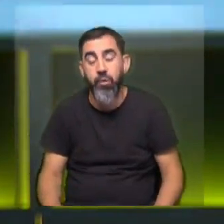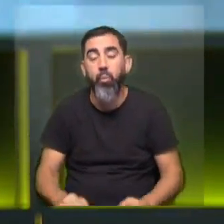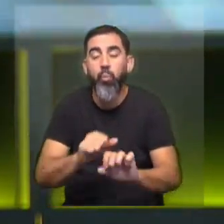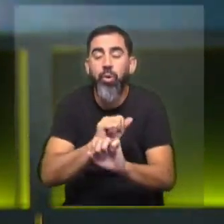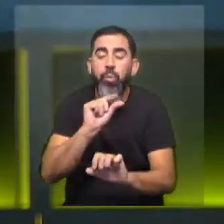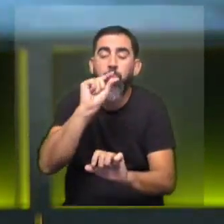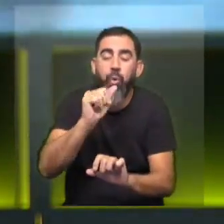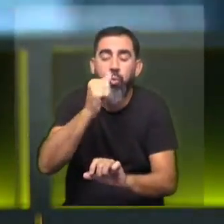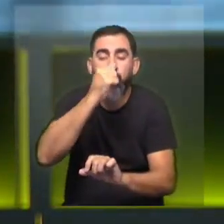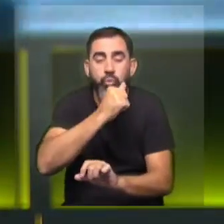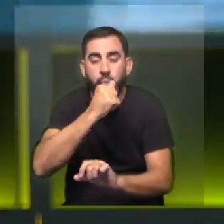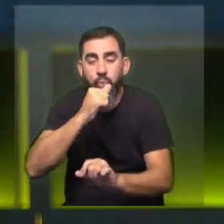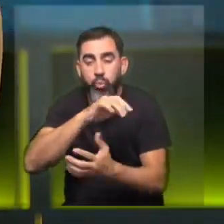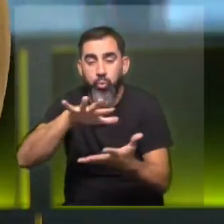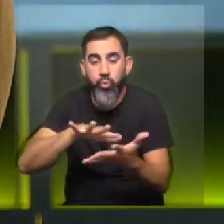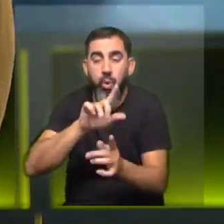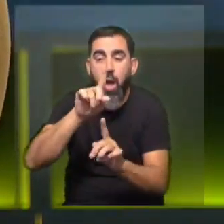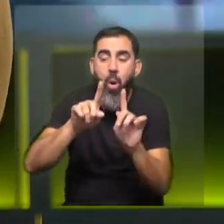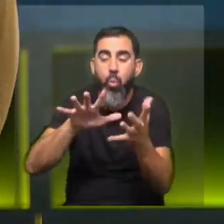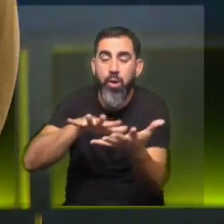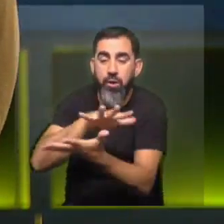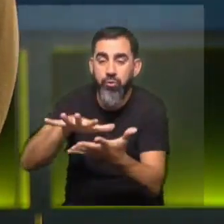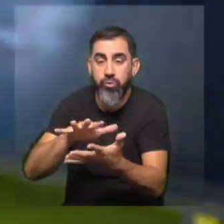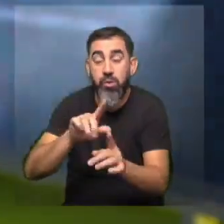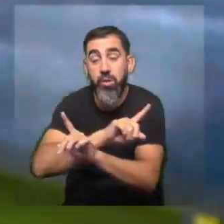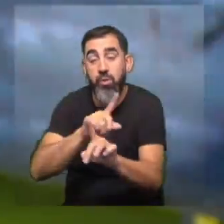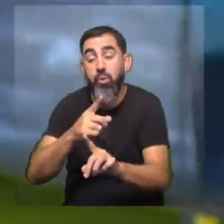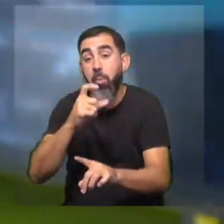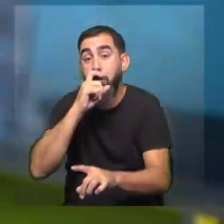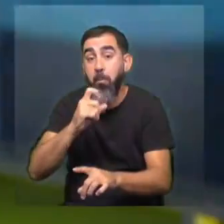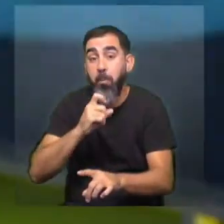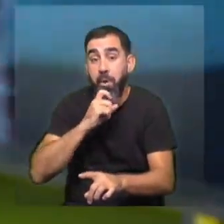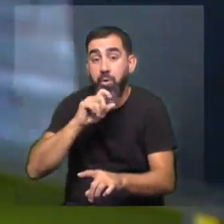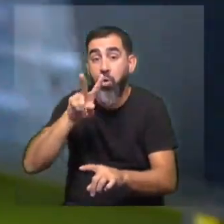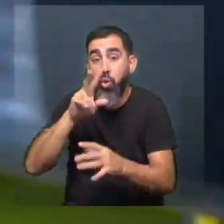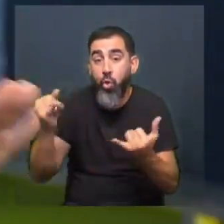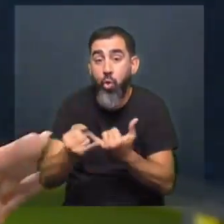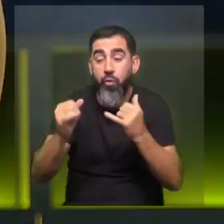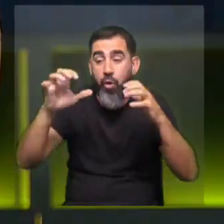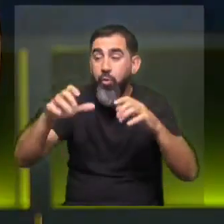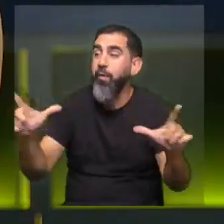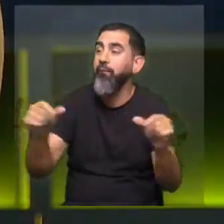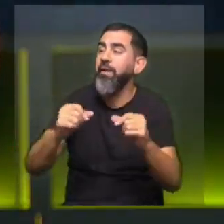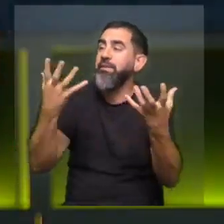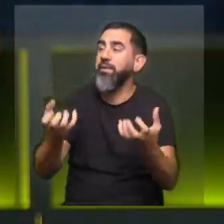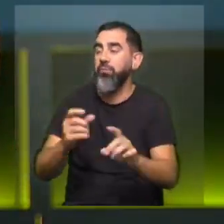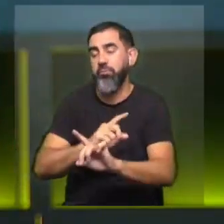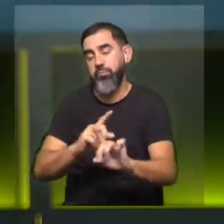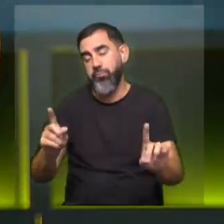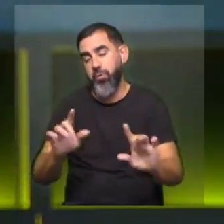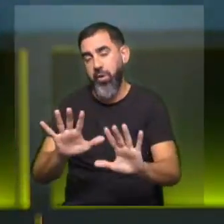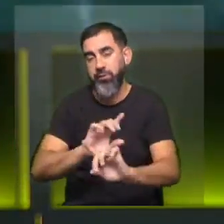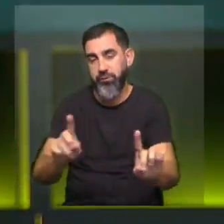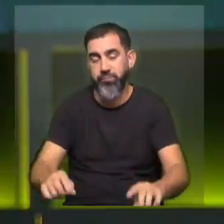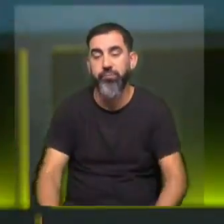un poco la situación en determinadas zonas. Que no nos pase lo que nos pasó en marzo, que llovió 2 días seguidos y dijimos se acabó la sequía. sequía. Sí, no, eso no va a